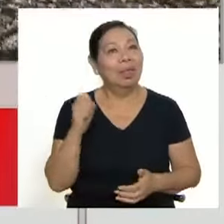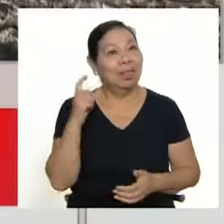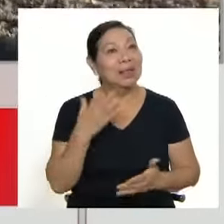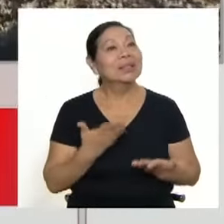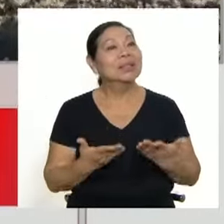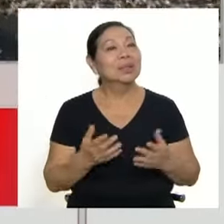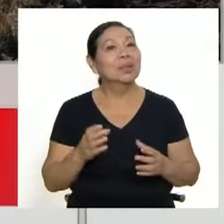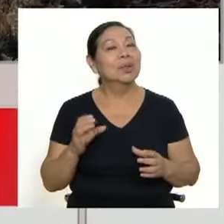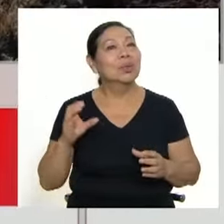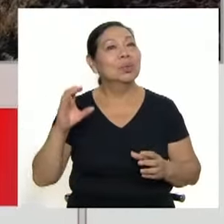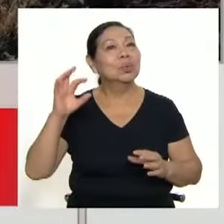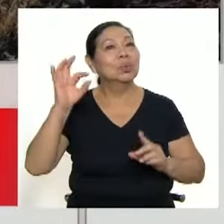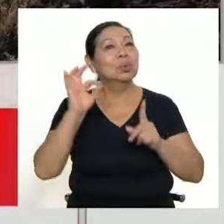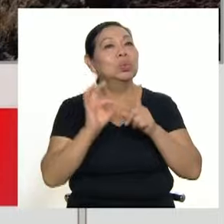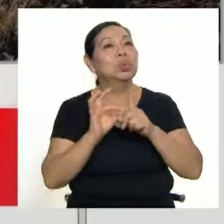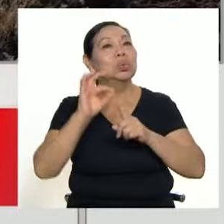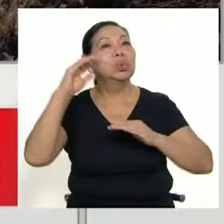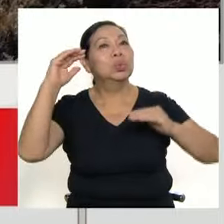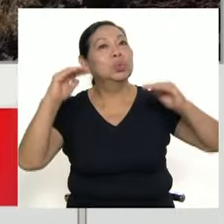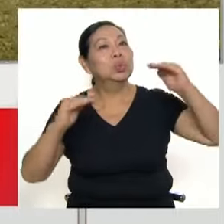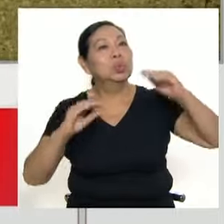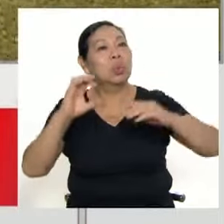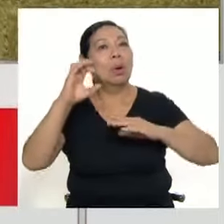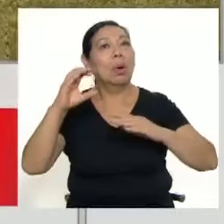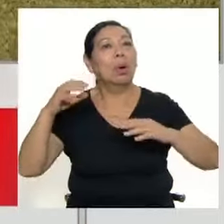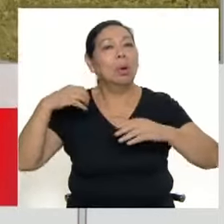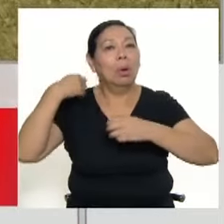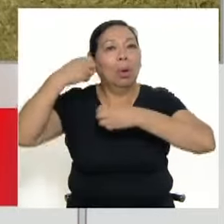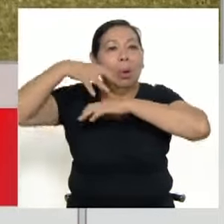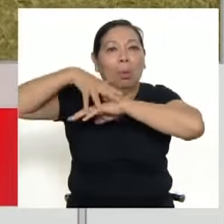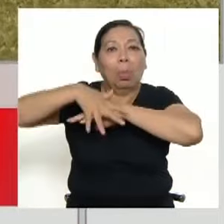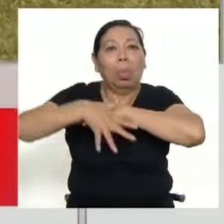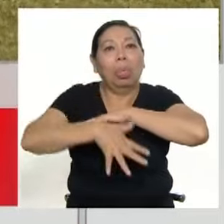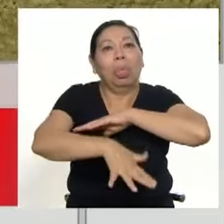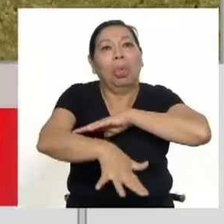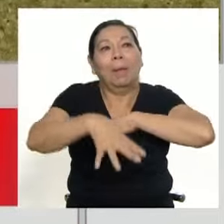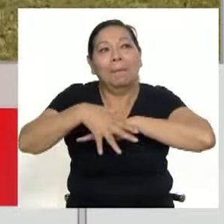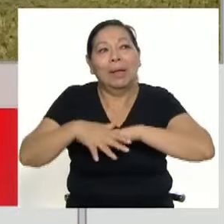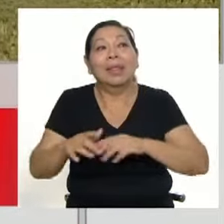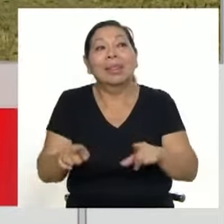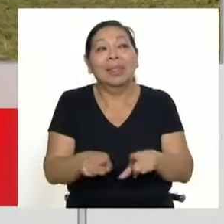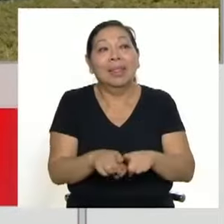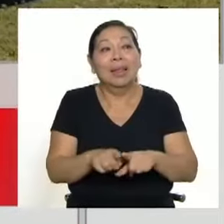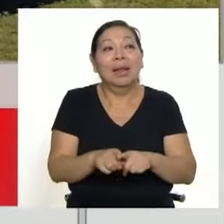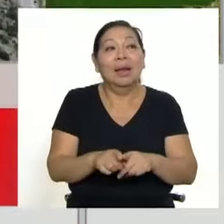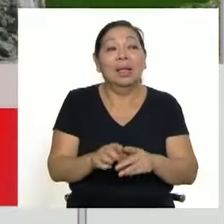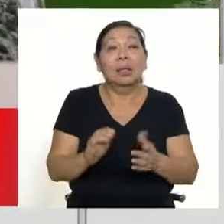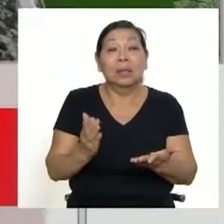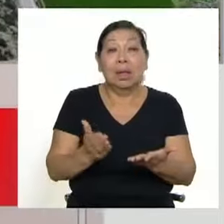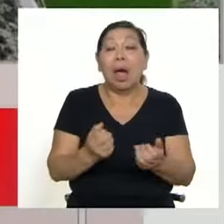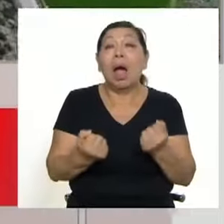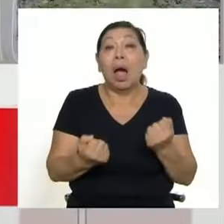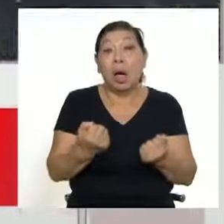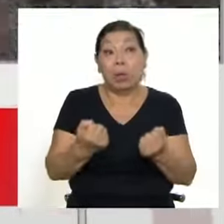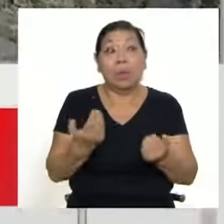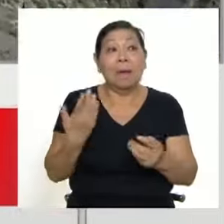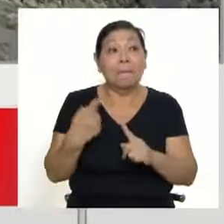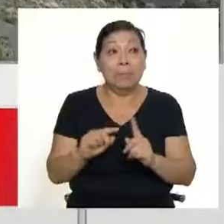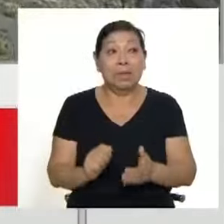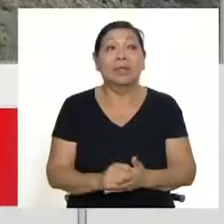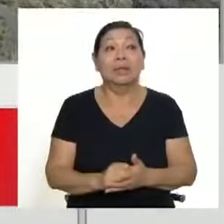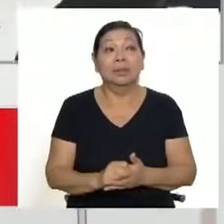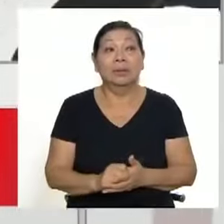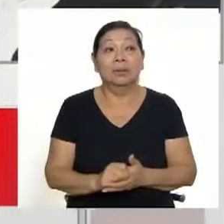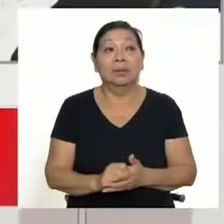veces el clima nos pone las cosas difíciles porque hay huaicos que tapan la carretera. Hemos tenido también algún accidente de tránsito alguna vez, pero acá